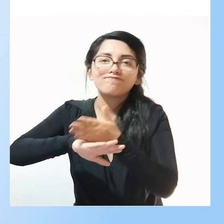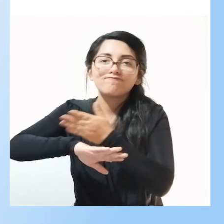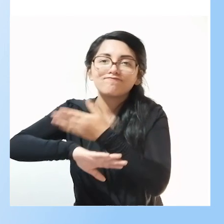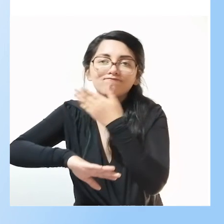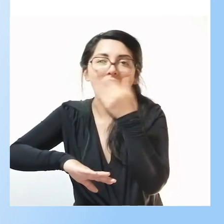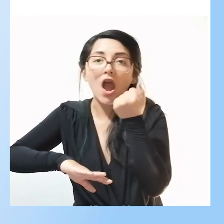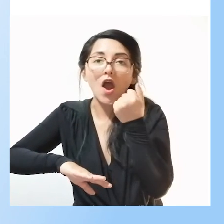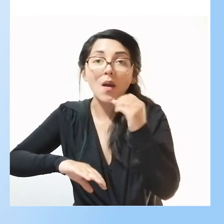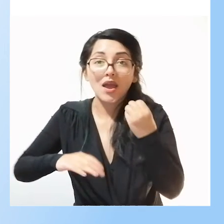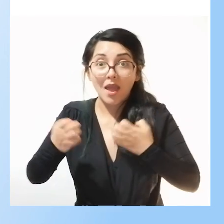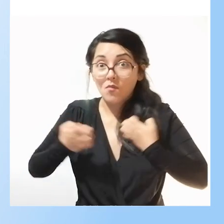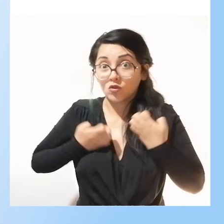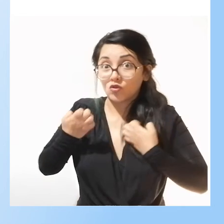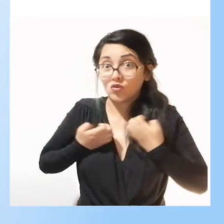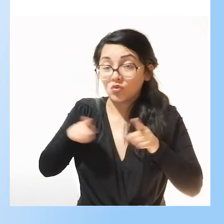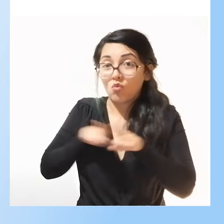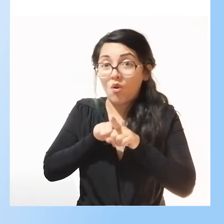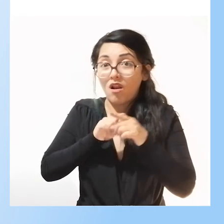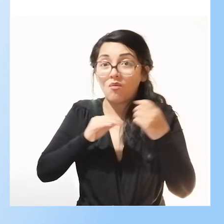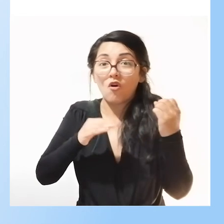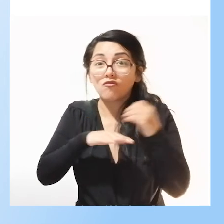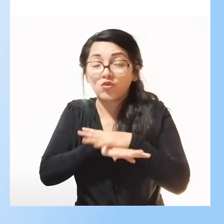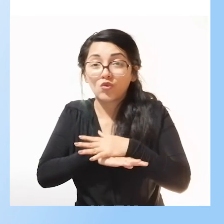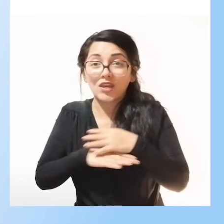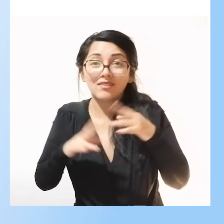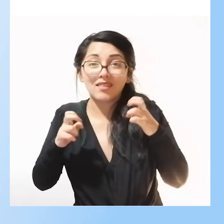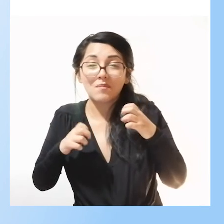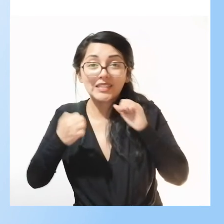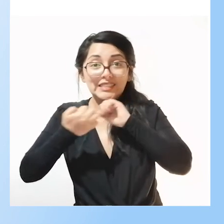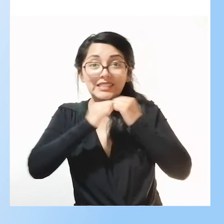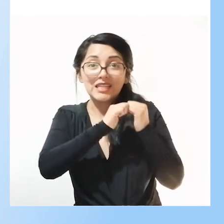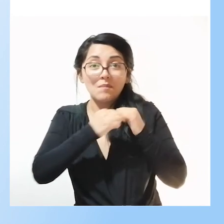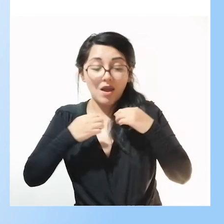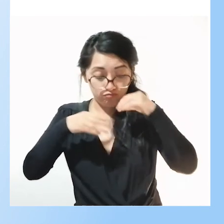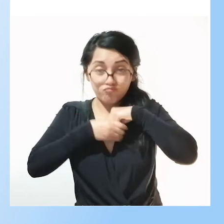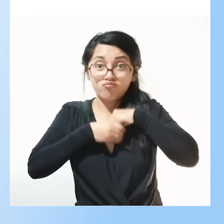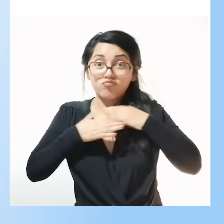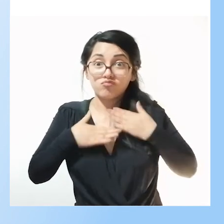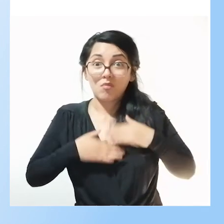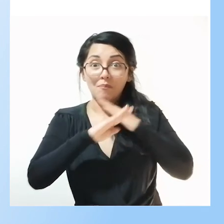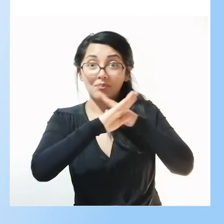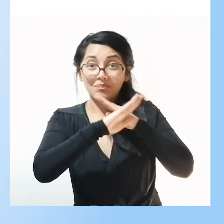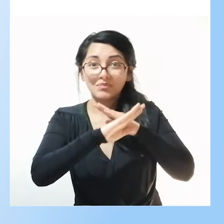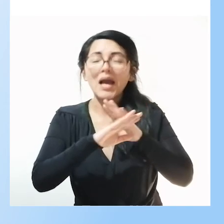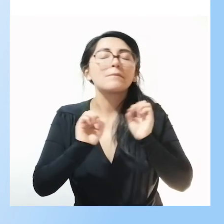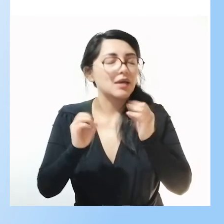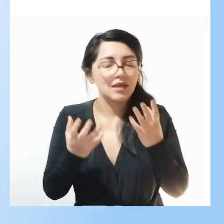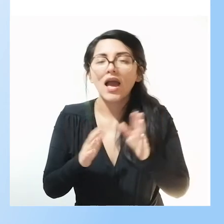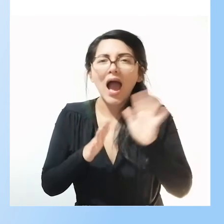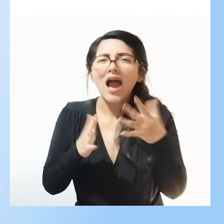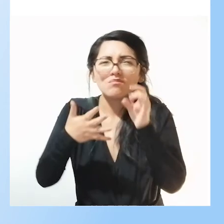las emociones actúan sobre el sistema inmunológico también, mejoran la capacidad defensiva. Entonces, bueno, hay muchos